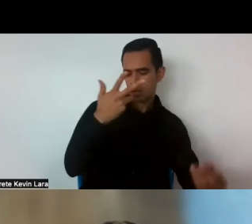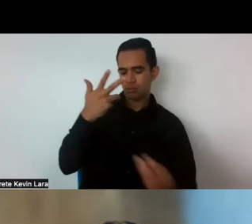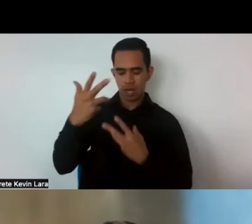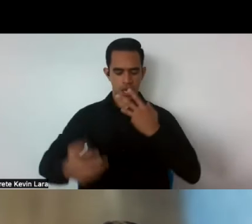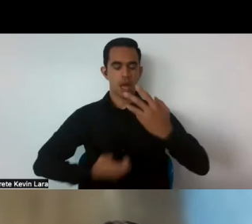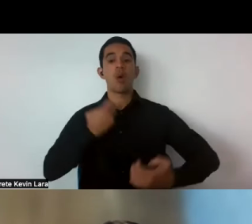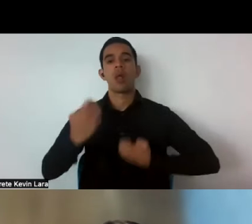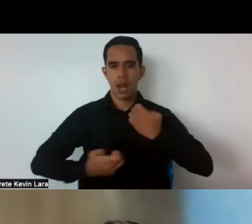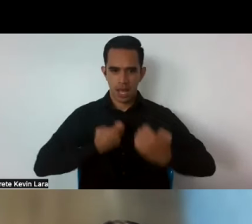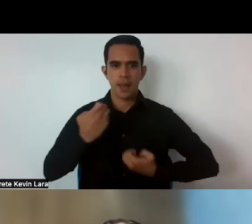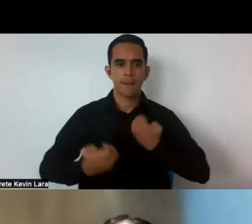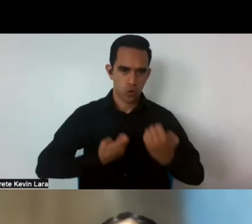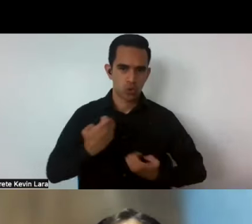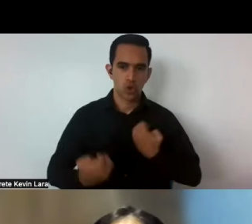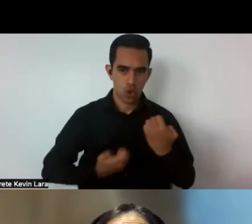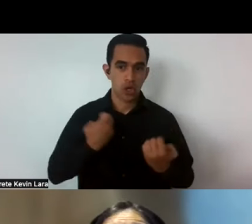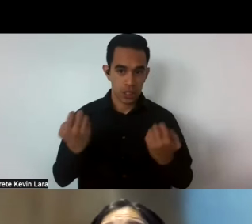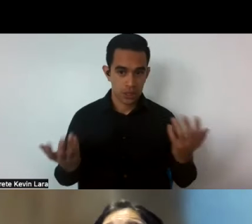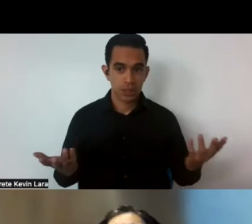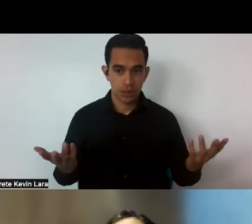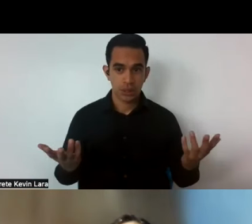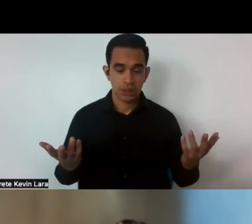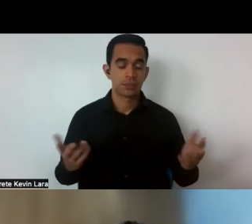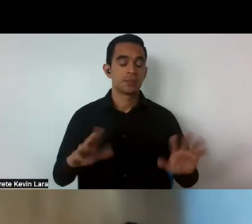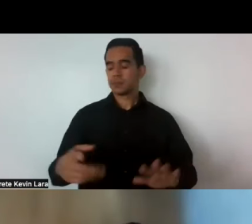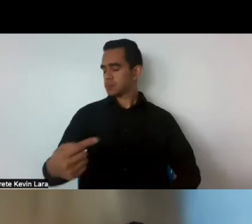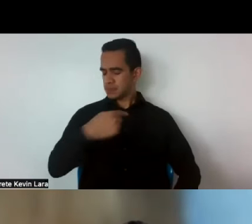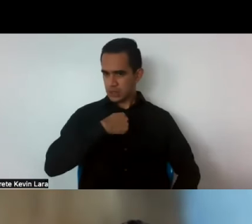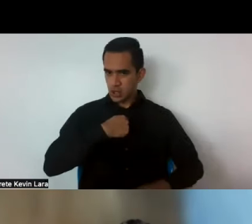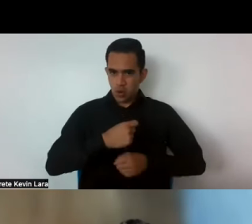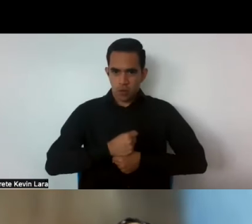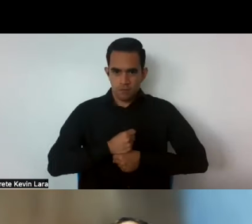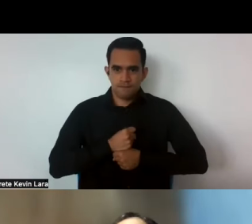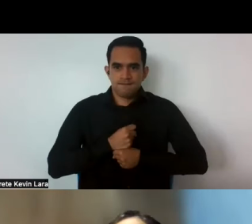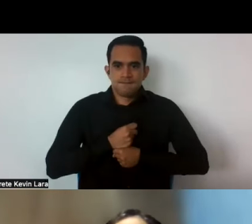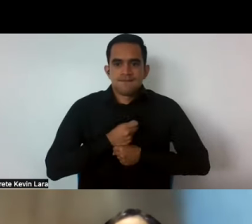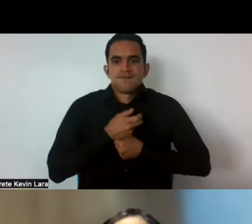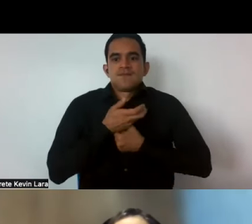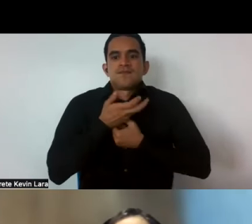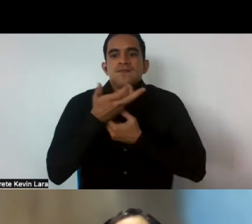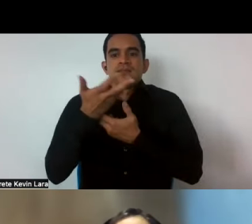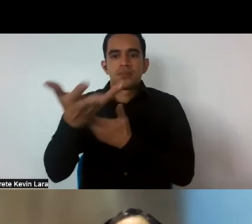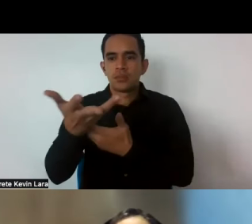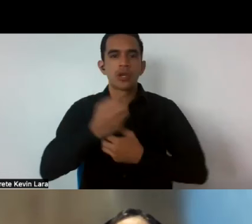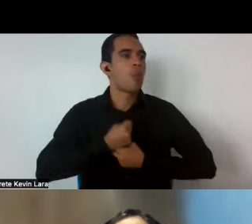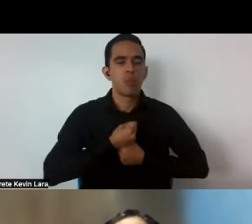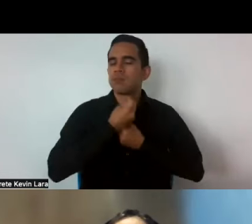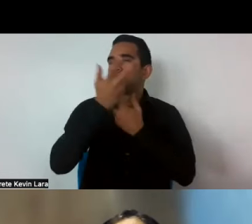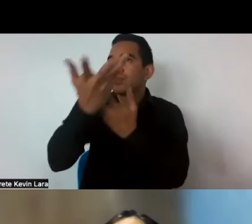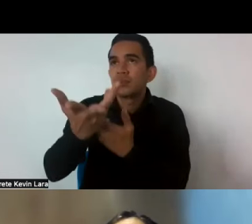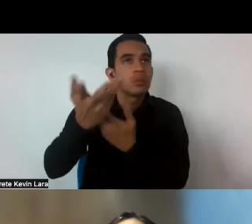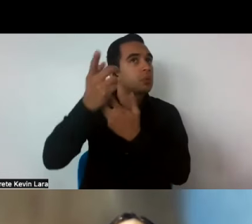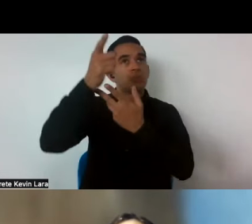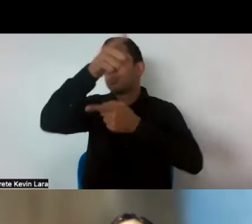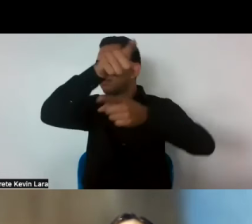congruencia. Y ya yo simplemente expresándolo, ya me doy cuenta de muchas cosas.